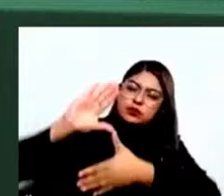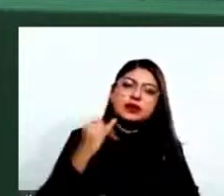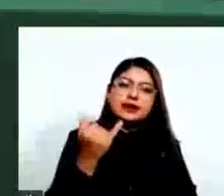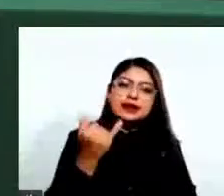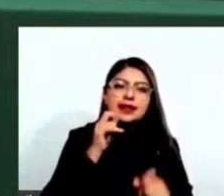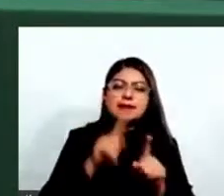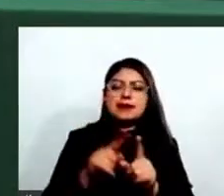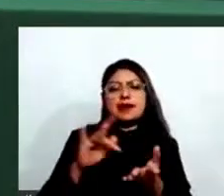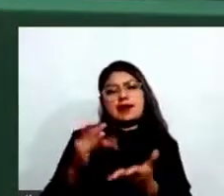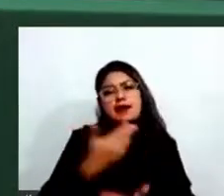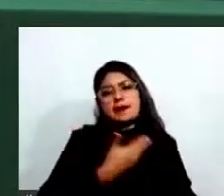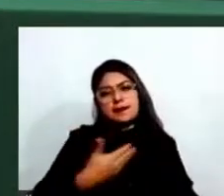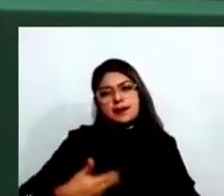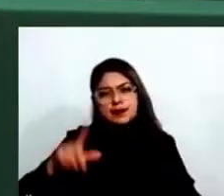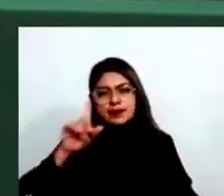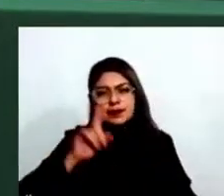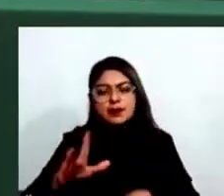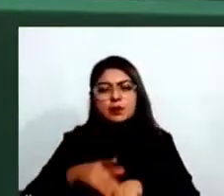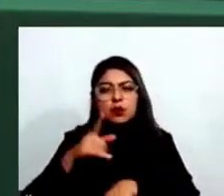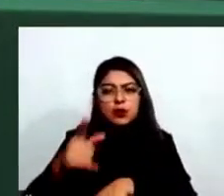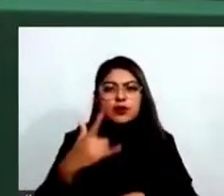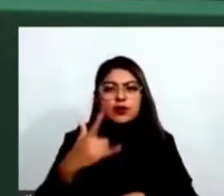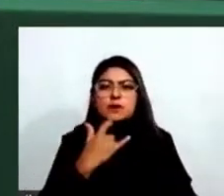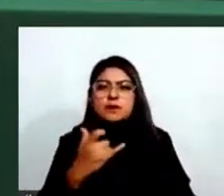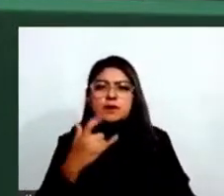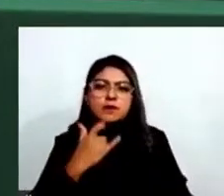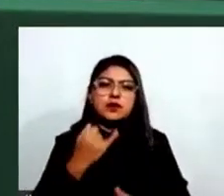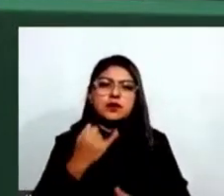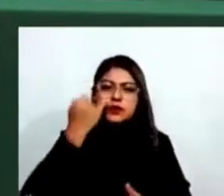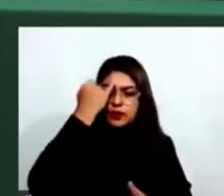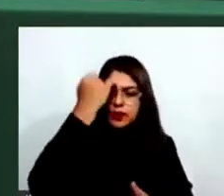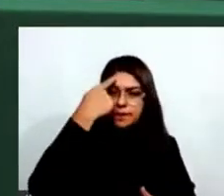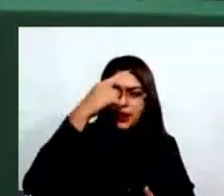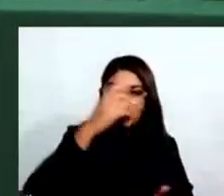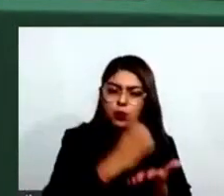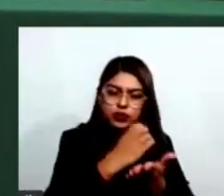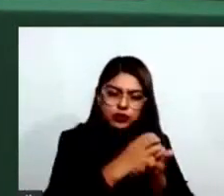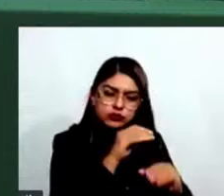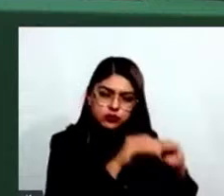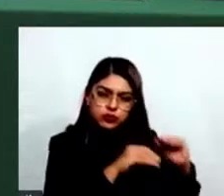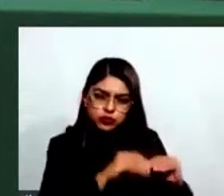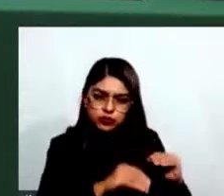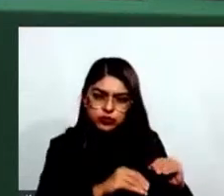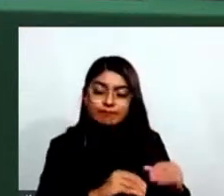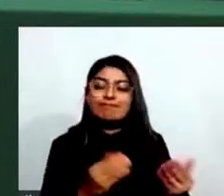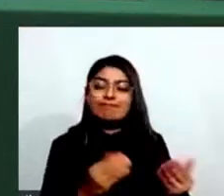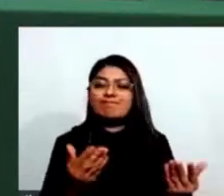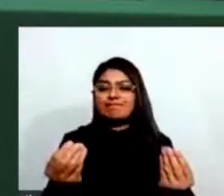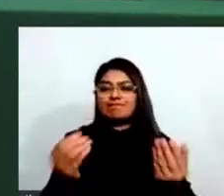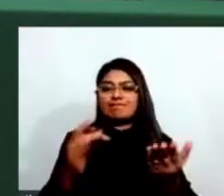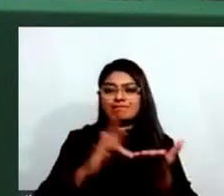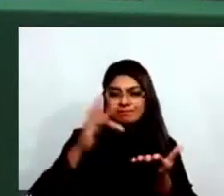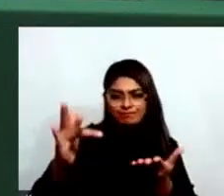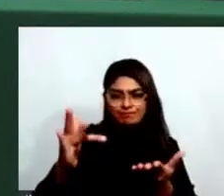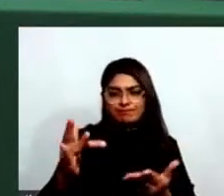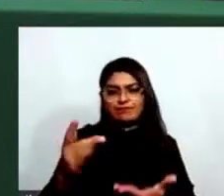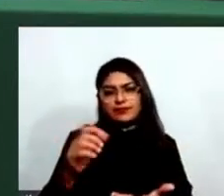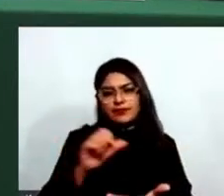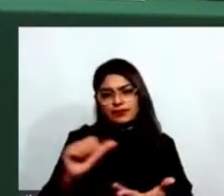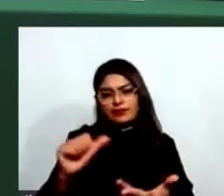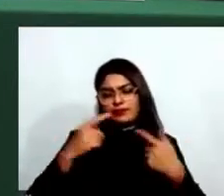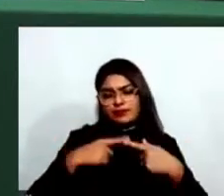formulara este tipo de cuadernos. Muy buenas tardes tengan todos ustedes. Es para mí un gusto poder